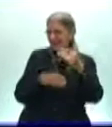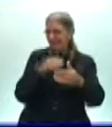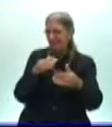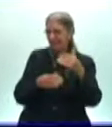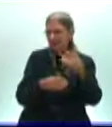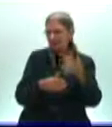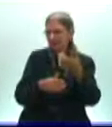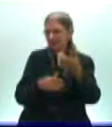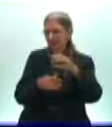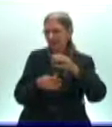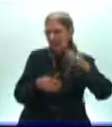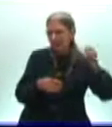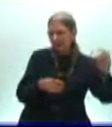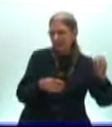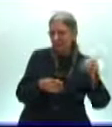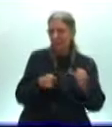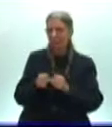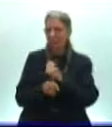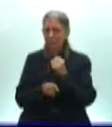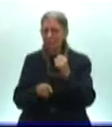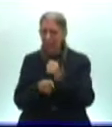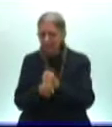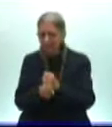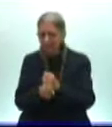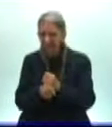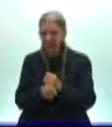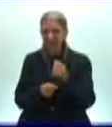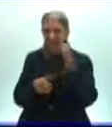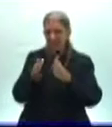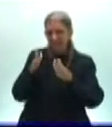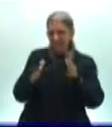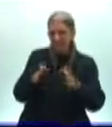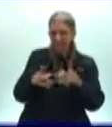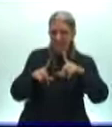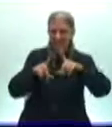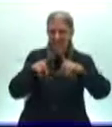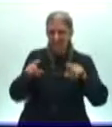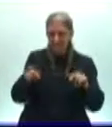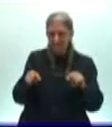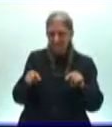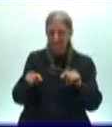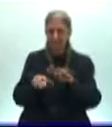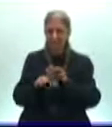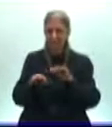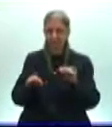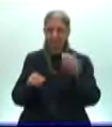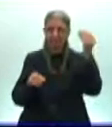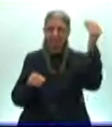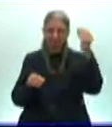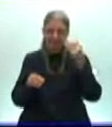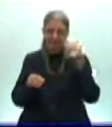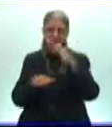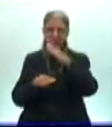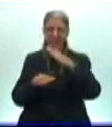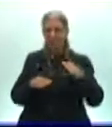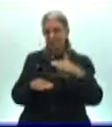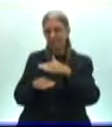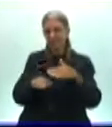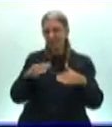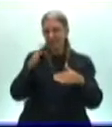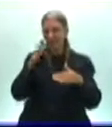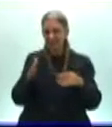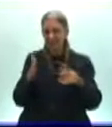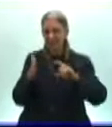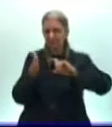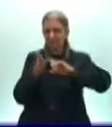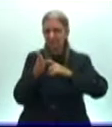procedimientos algorítmicos utilizaría para clasificar un triángulo si conoce sus las coordenadas de sus vértices, para calcular